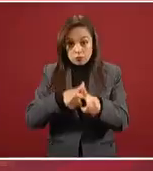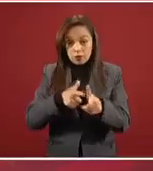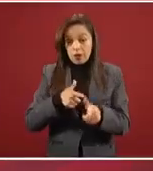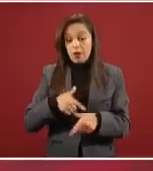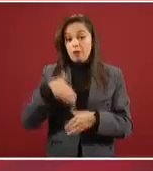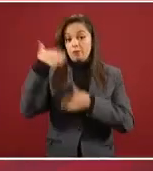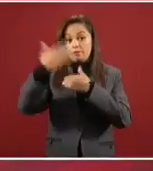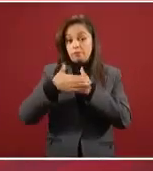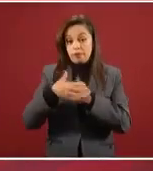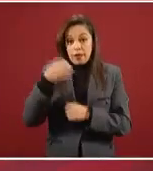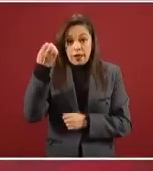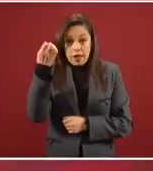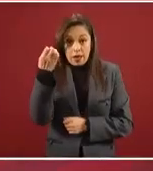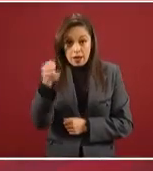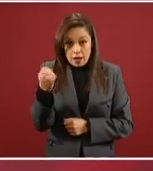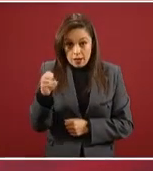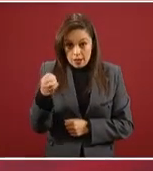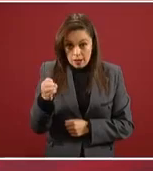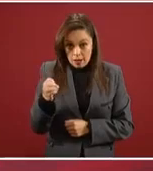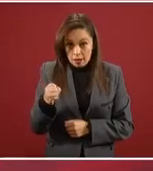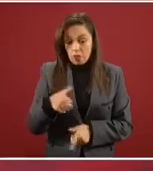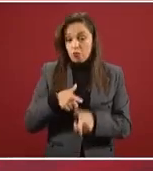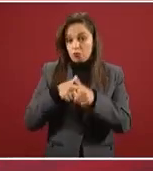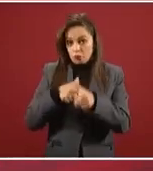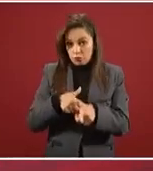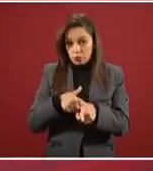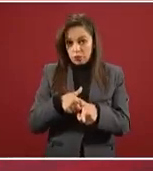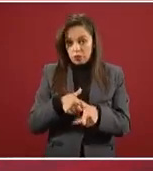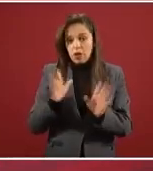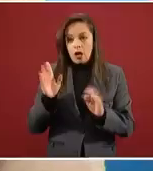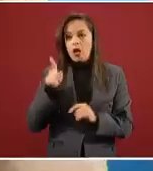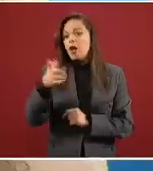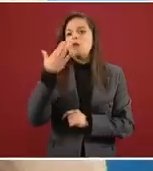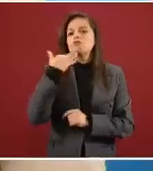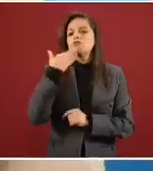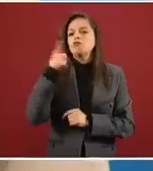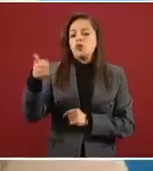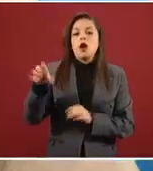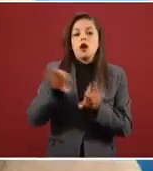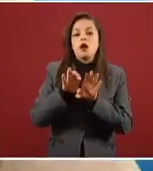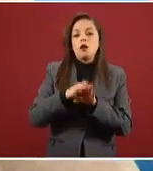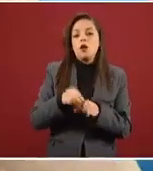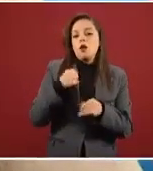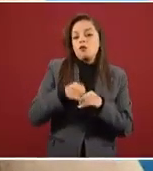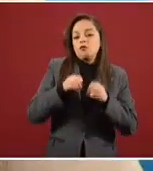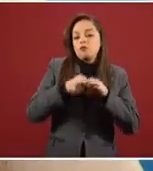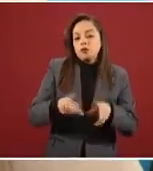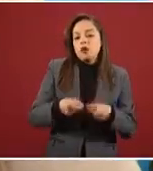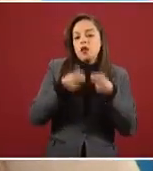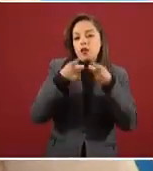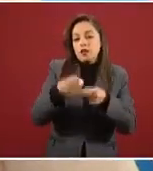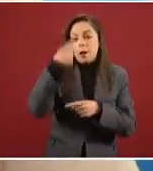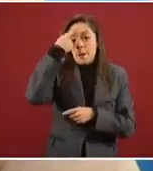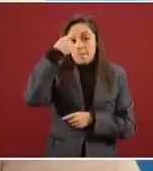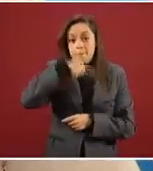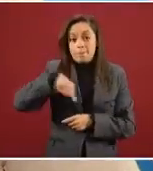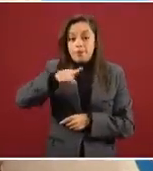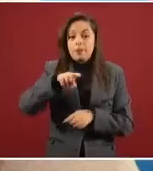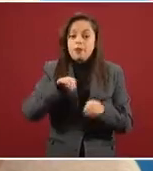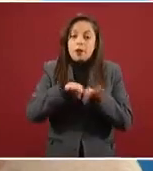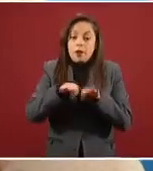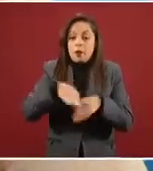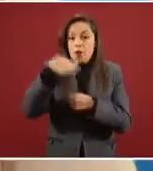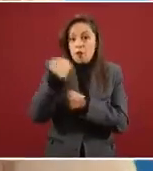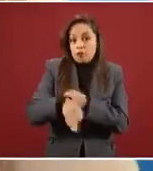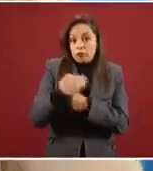una justificación del trabajo temporal, entonces no puede darse de baja a los trabajadores